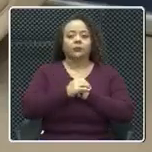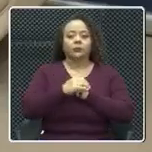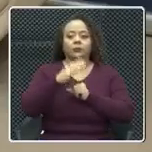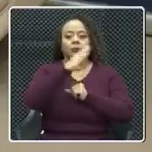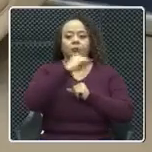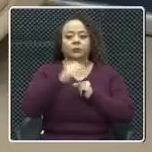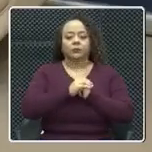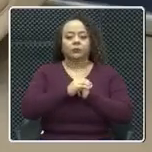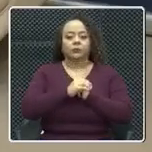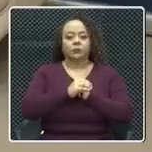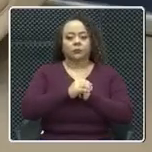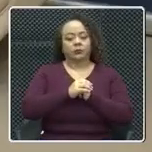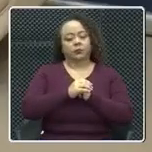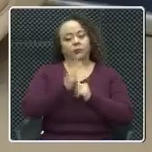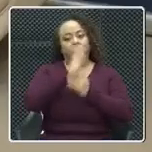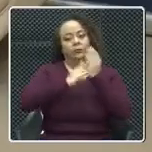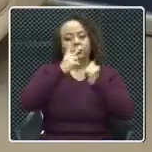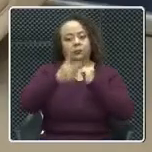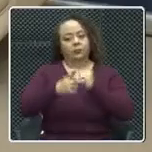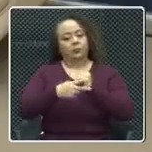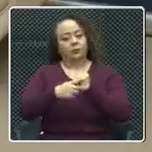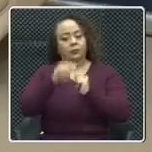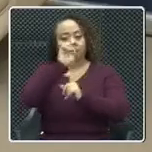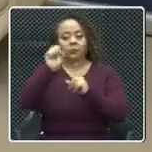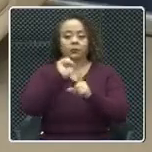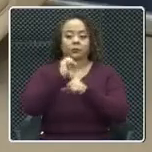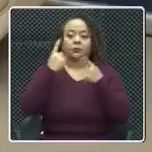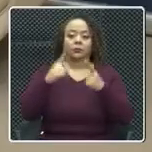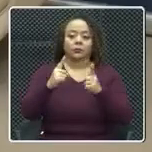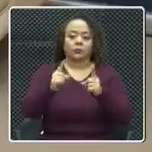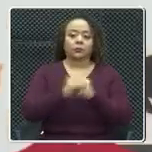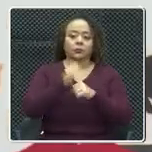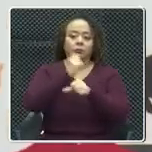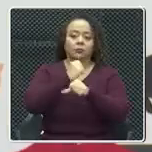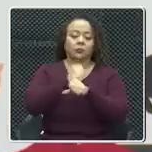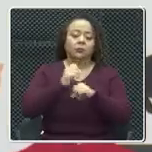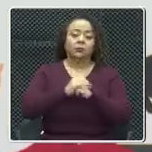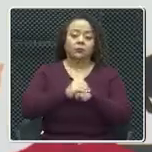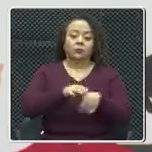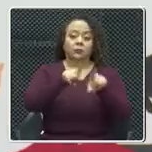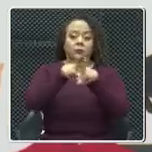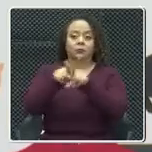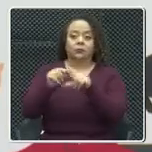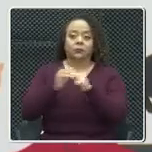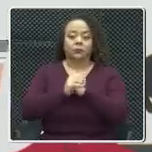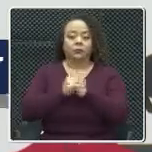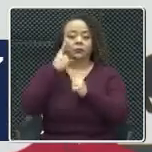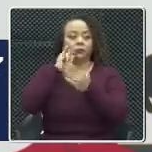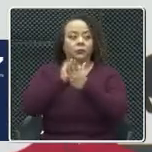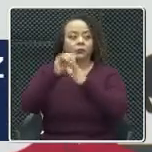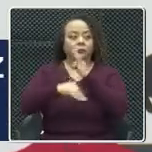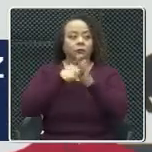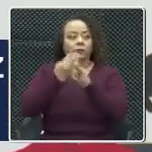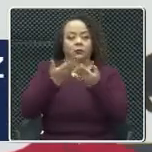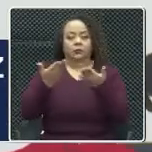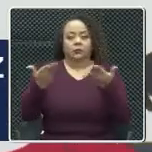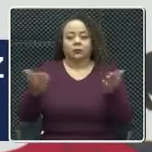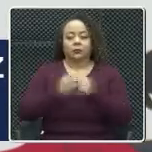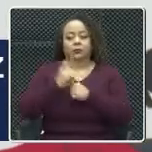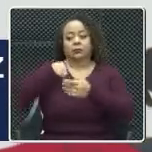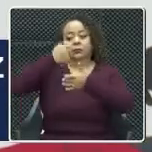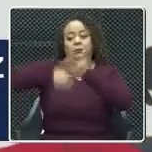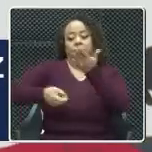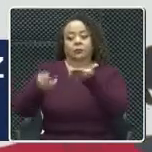que muchas a veces de las situaciones que se presentan a nivel laboral es incluso hasta por ese tipo de cosas, ¿verdad? Claro. Yo firmo